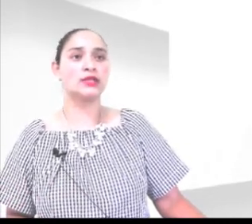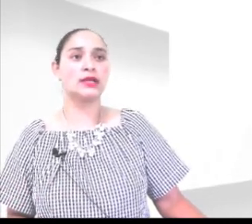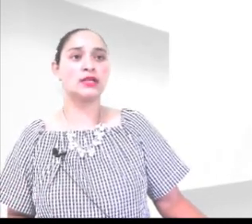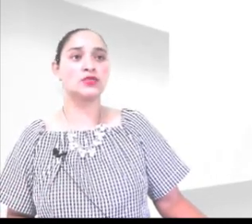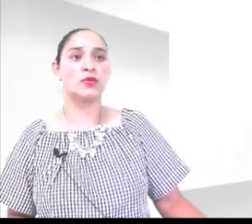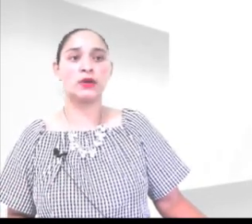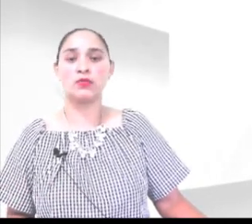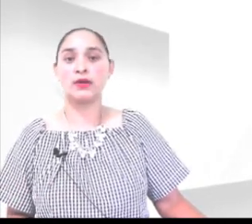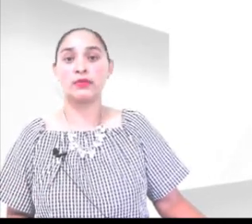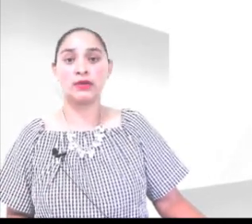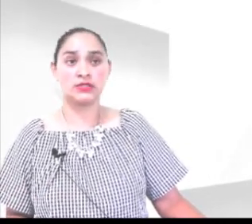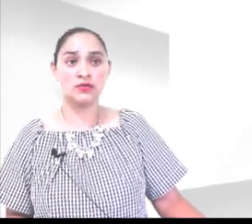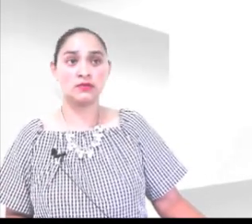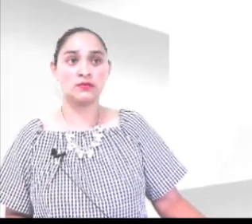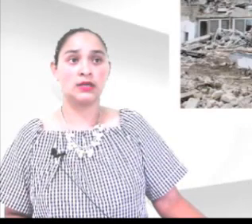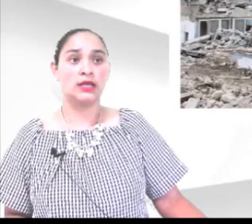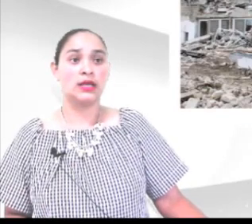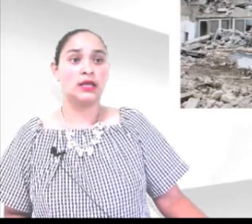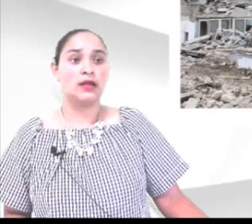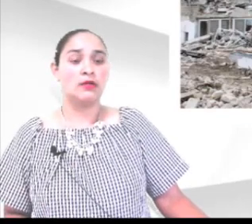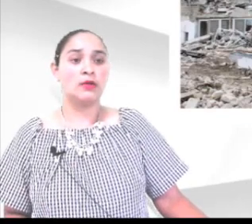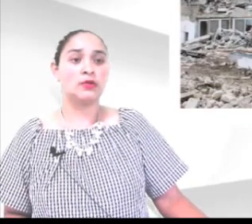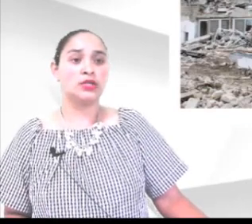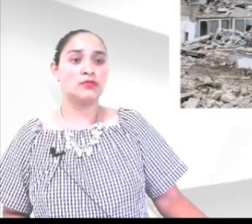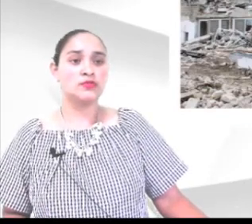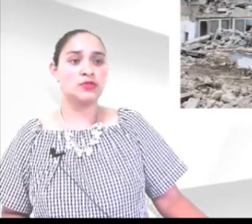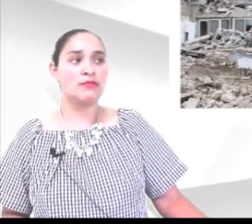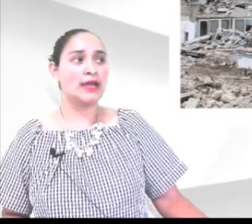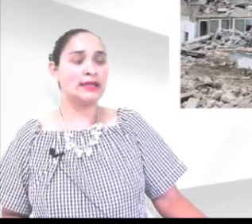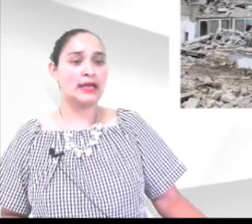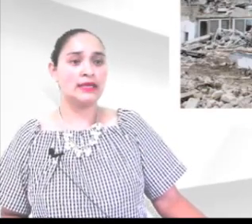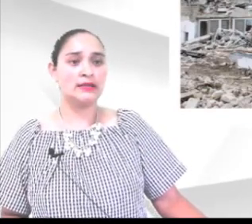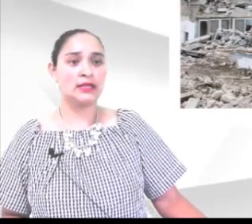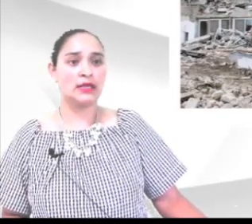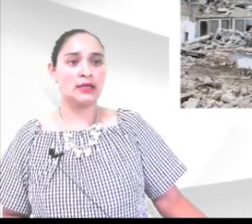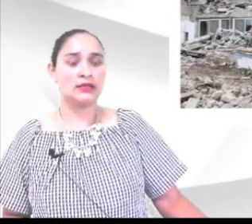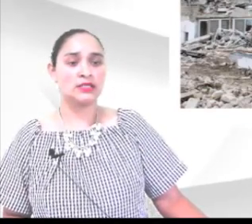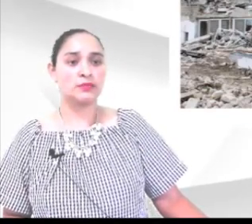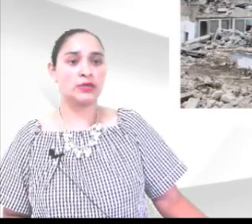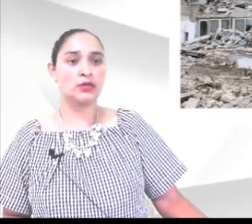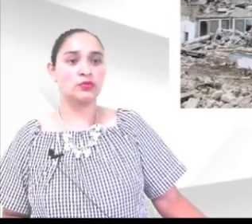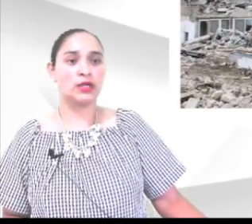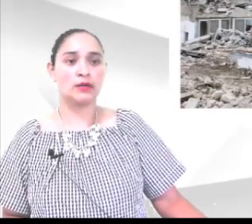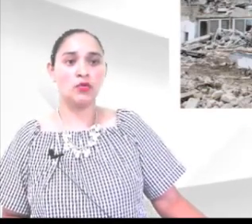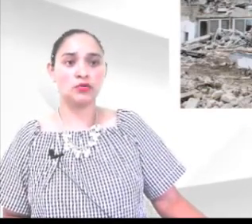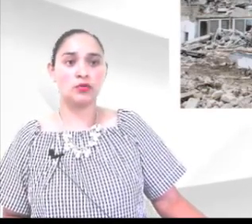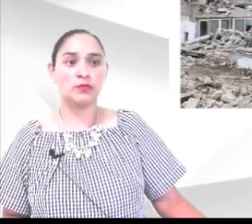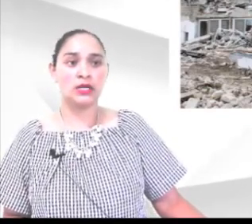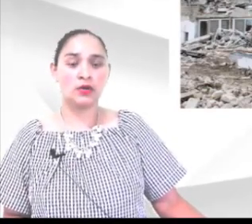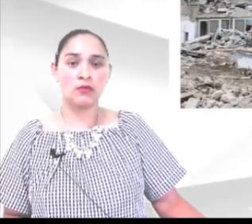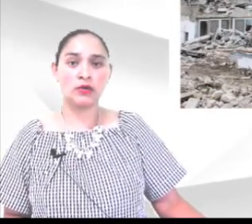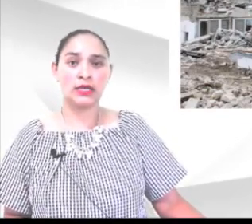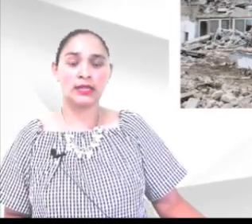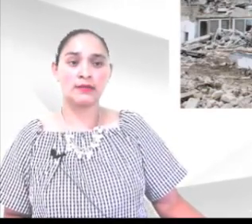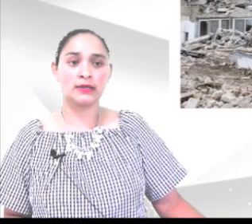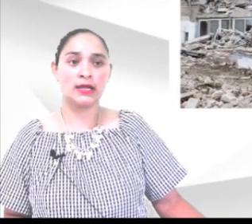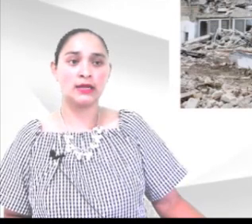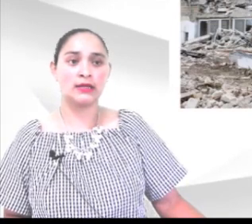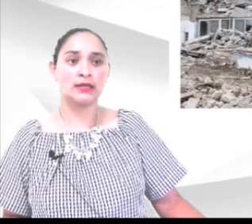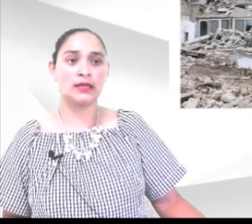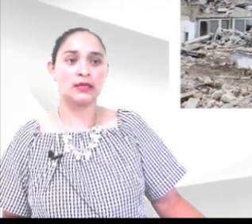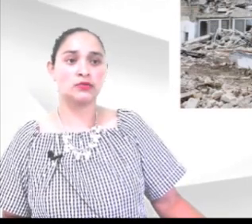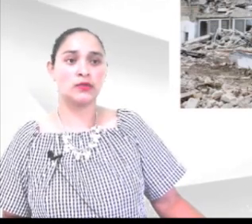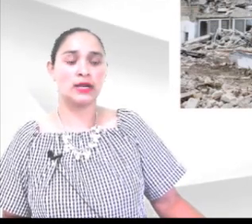deslizamiento de tierra sobre una población. Luego tenemos una imagen ahí después de un terremoto. Miren cómo queda,